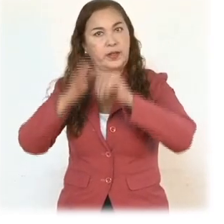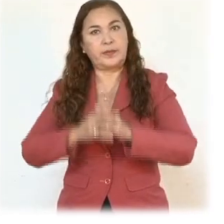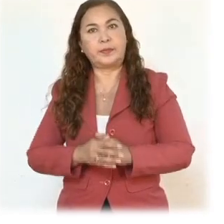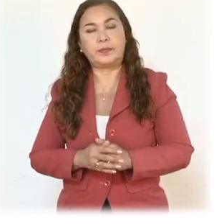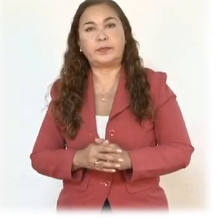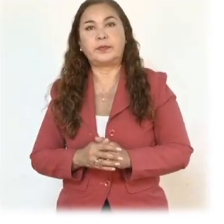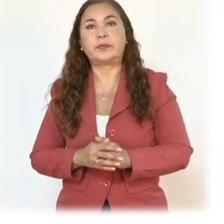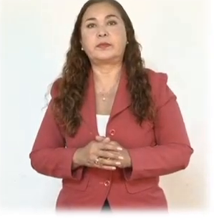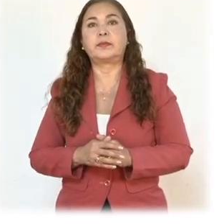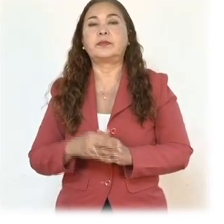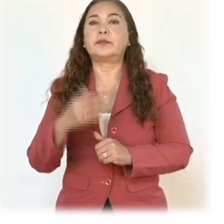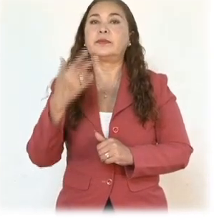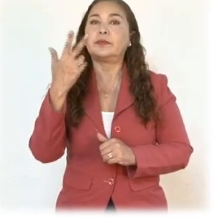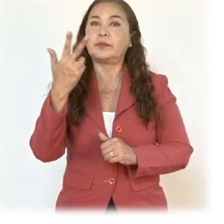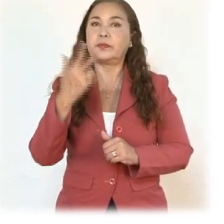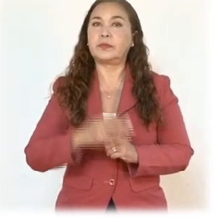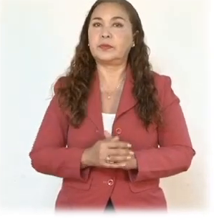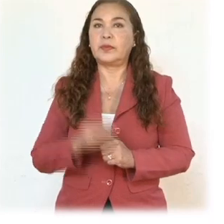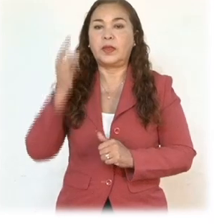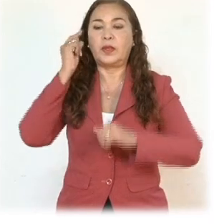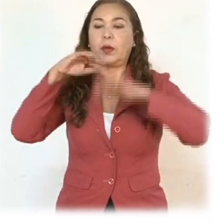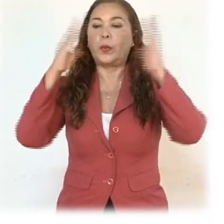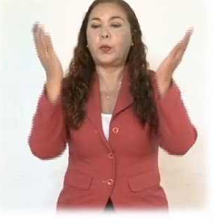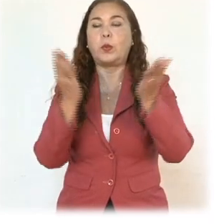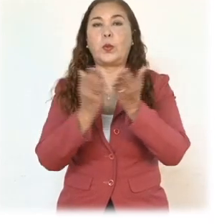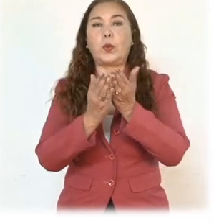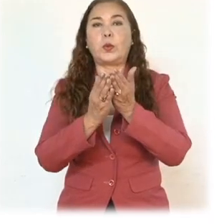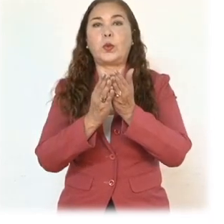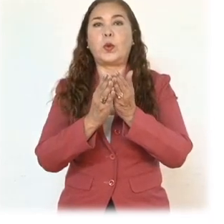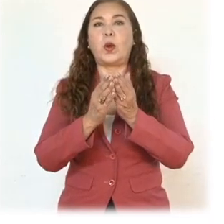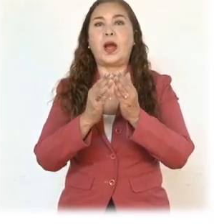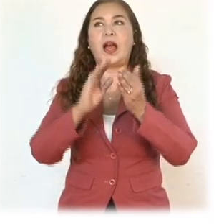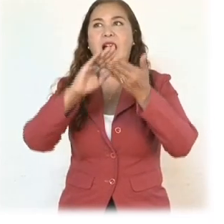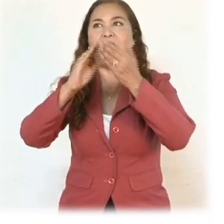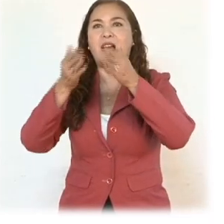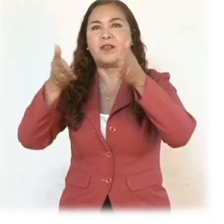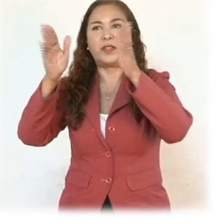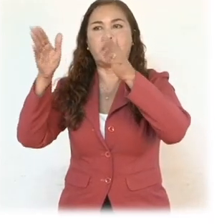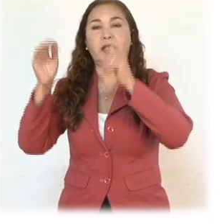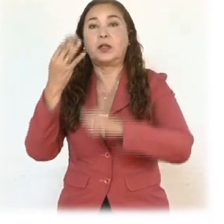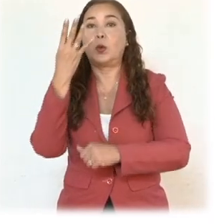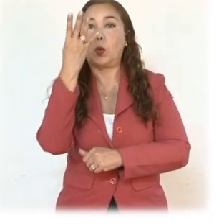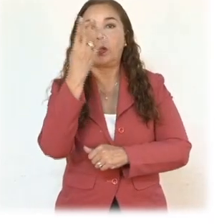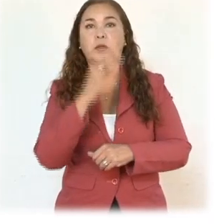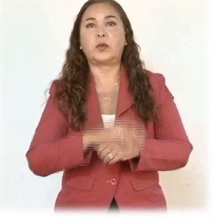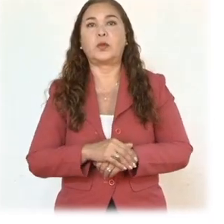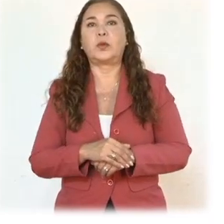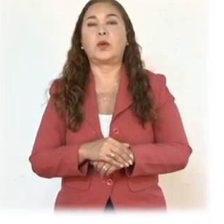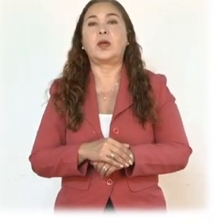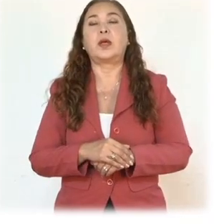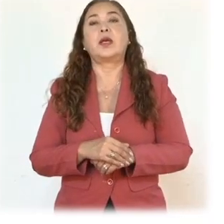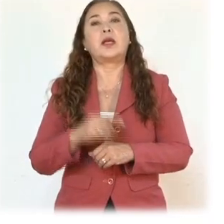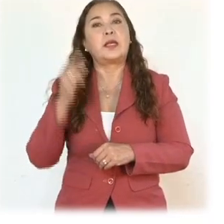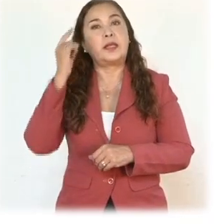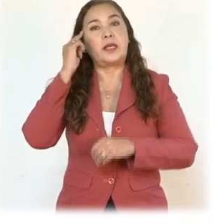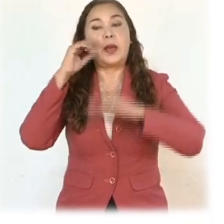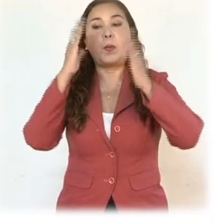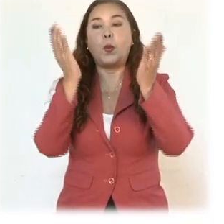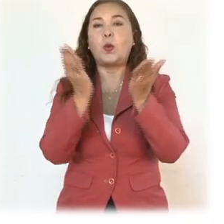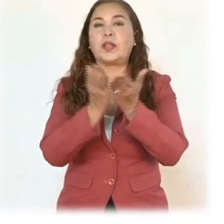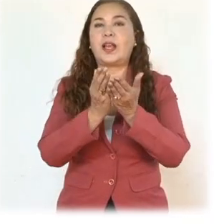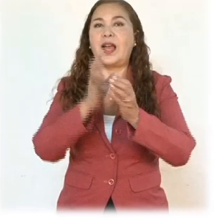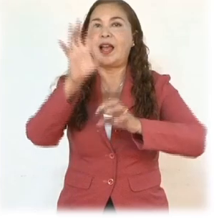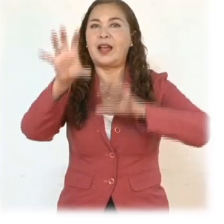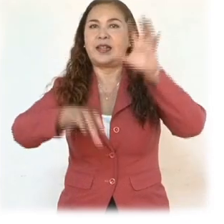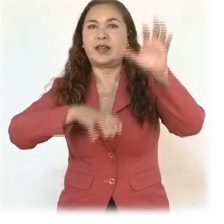1869 día 3 Día Mundial del hábitat día 4 día mundial de los